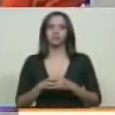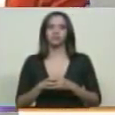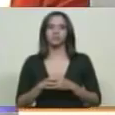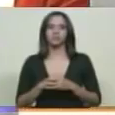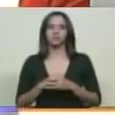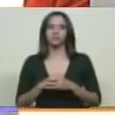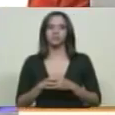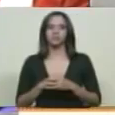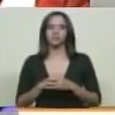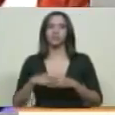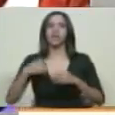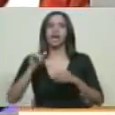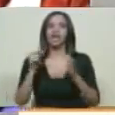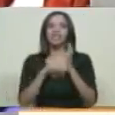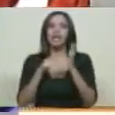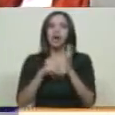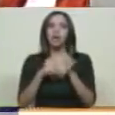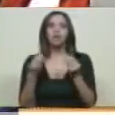Hay deudas muy grandes.